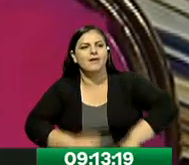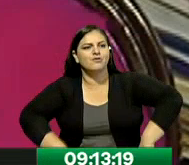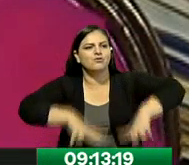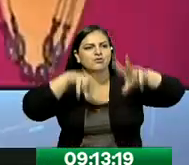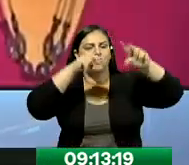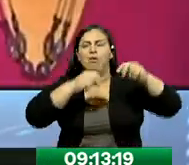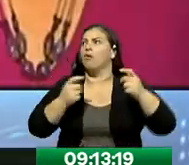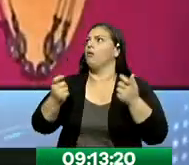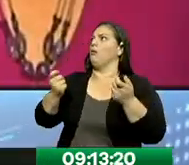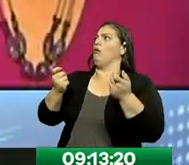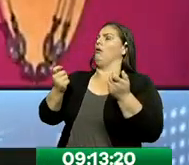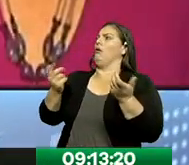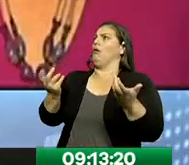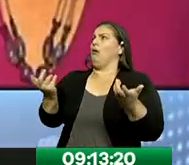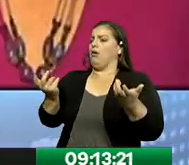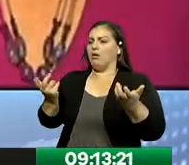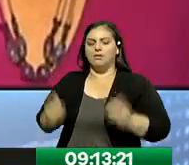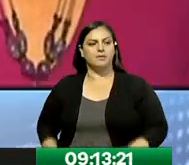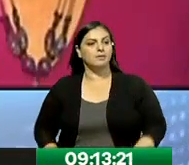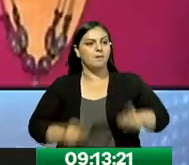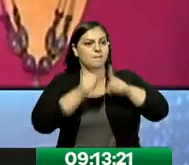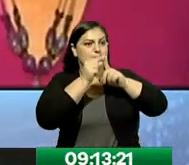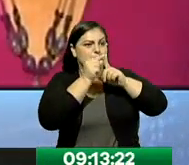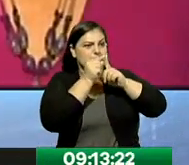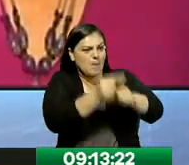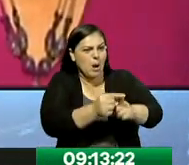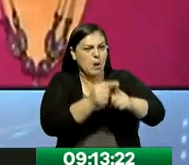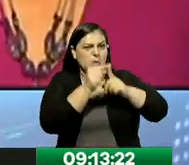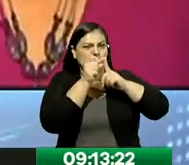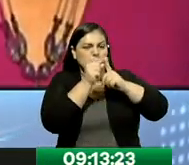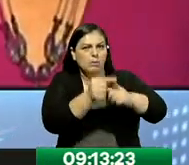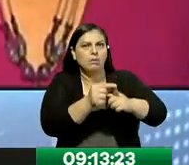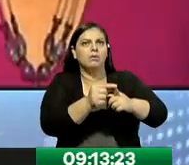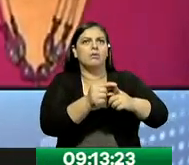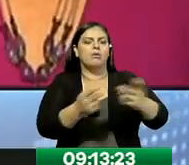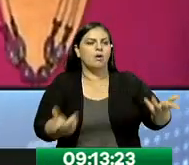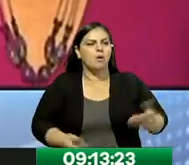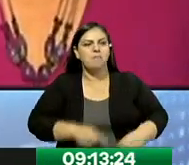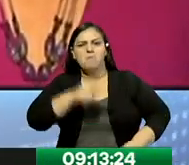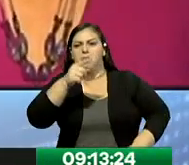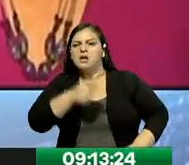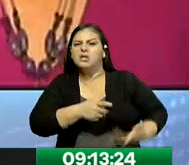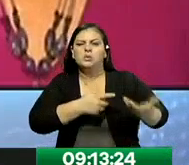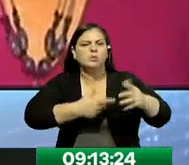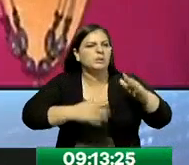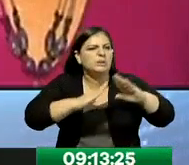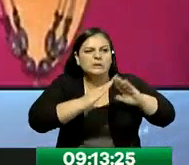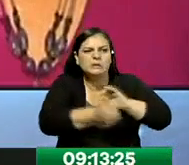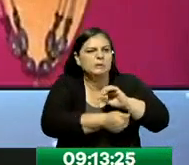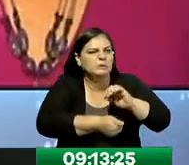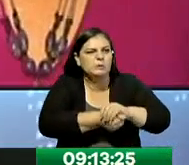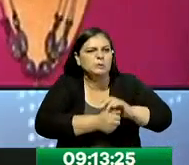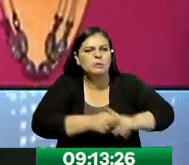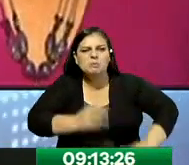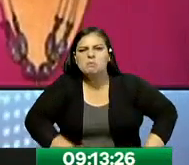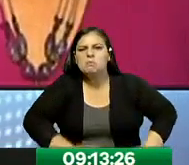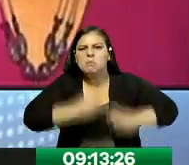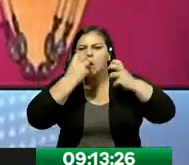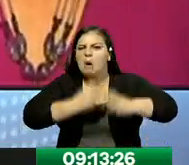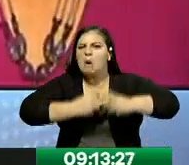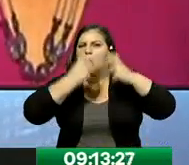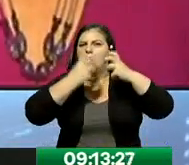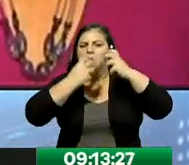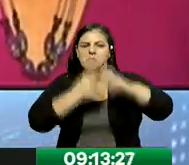controlador, generalmente con insultos, con prohibiciones más estrictas. Y puede llegar a